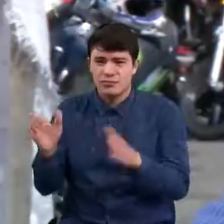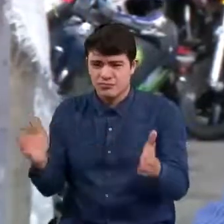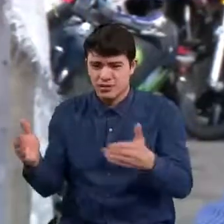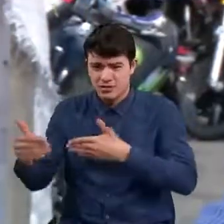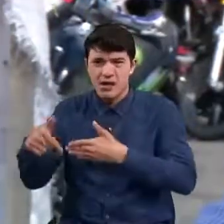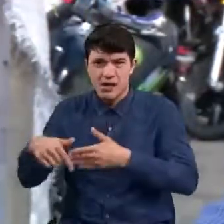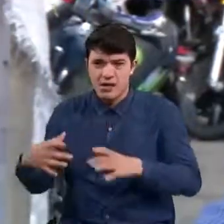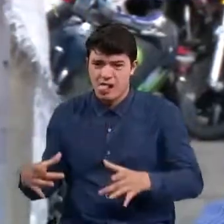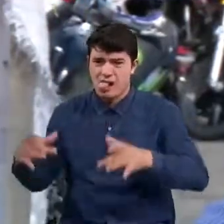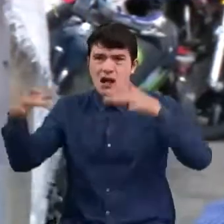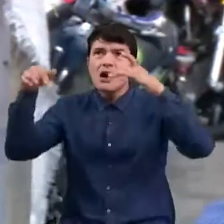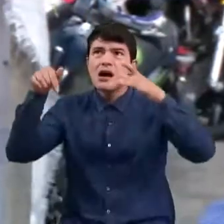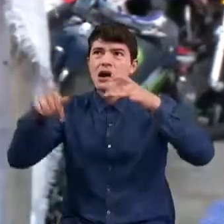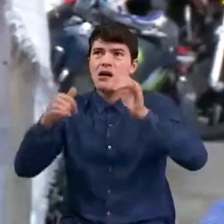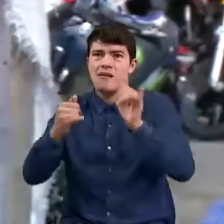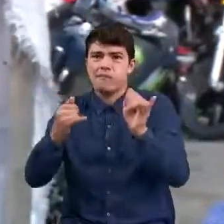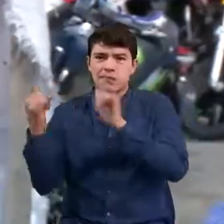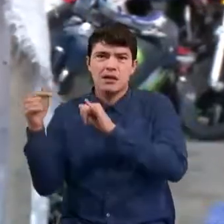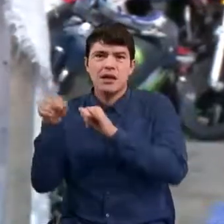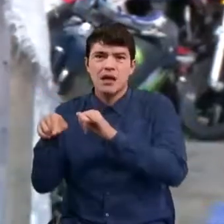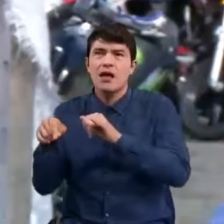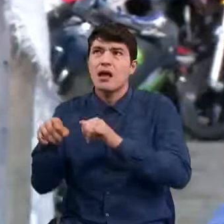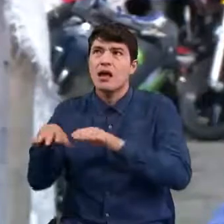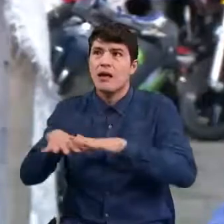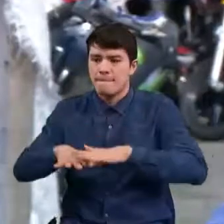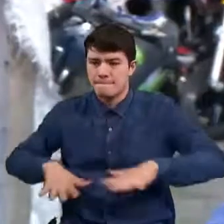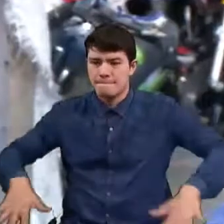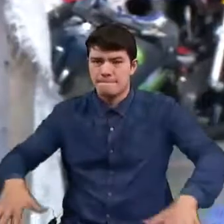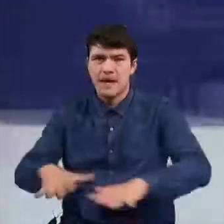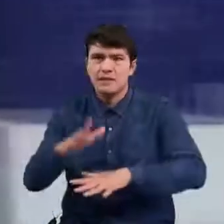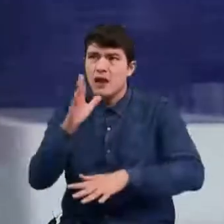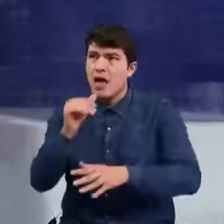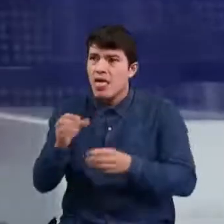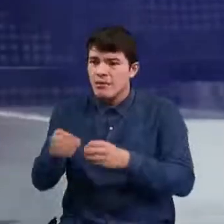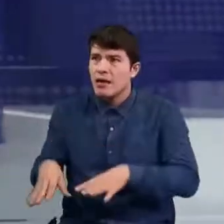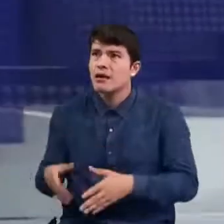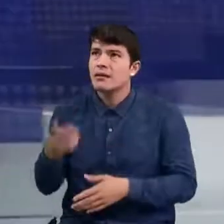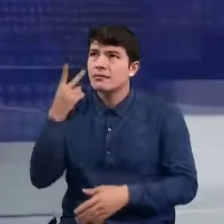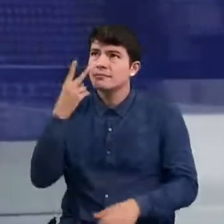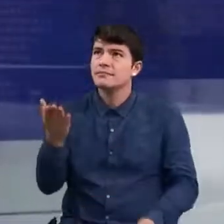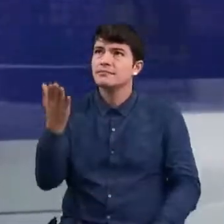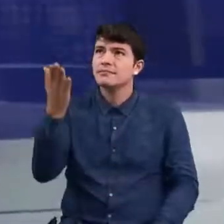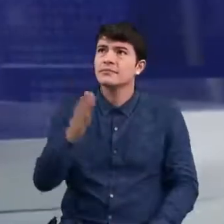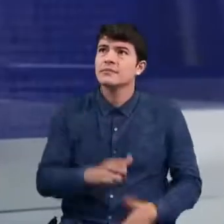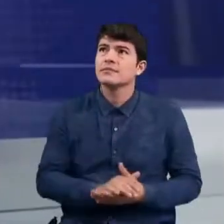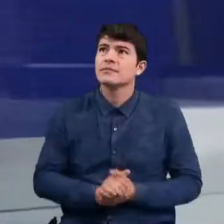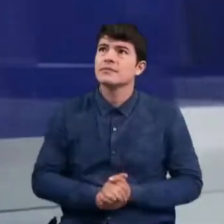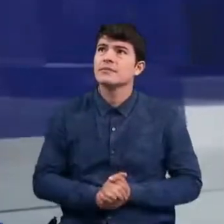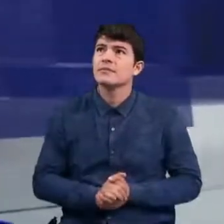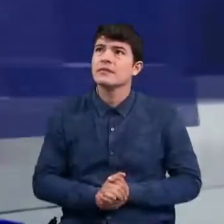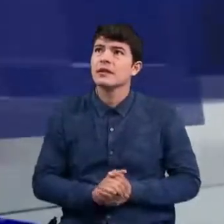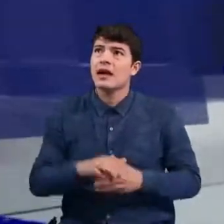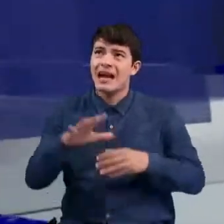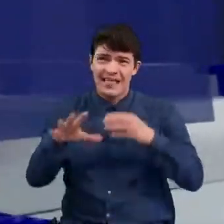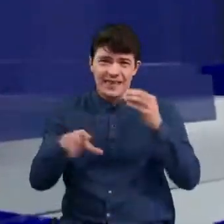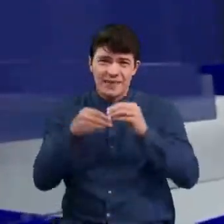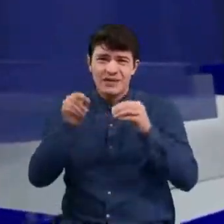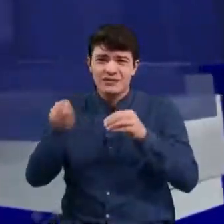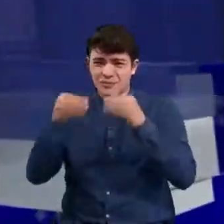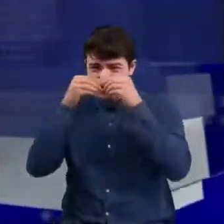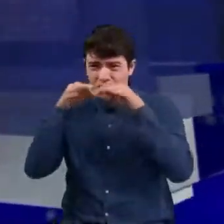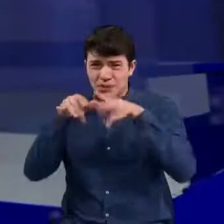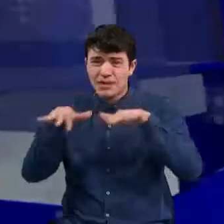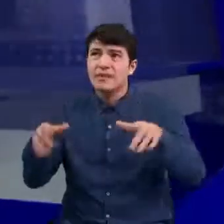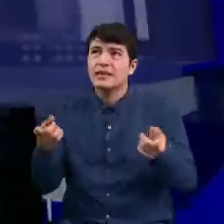para esta red de alta tensión que quedaron en el piso inconclusas además de haberse convertido en un foco de contaminación